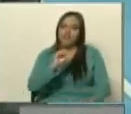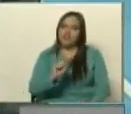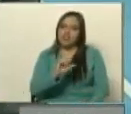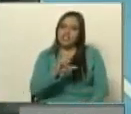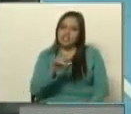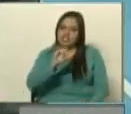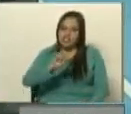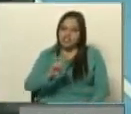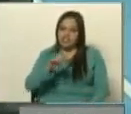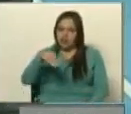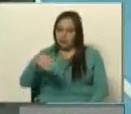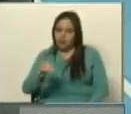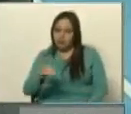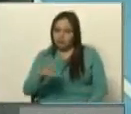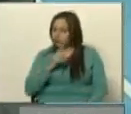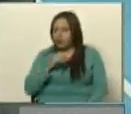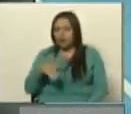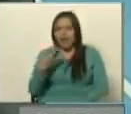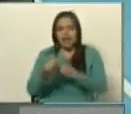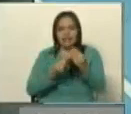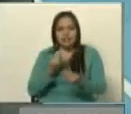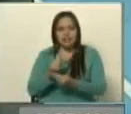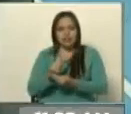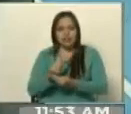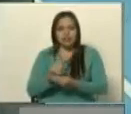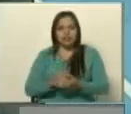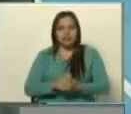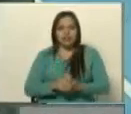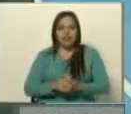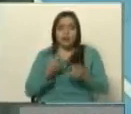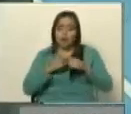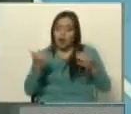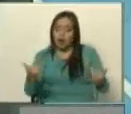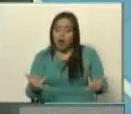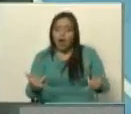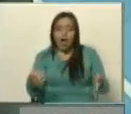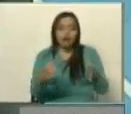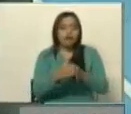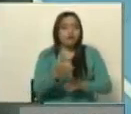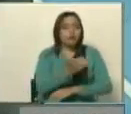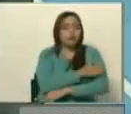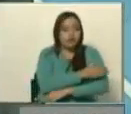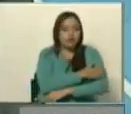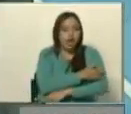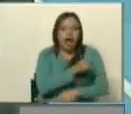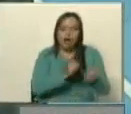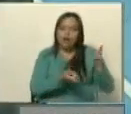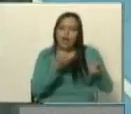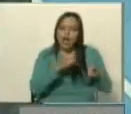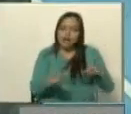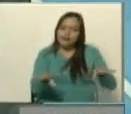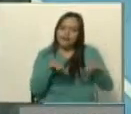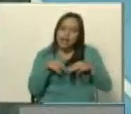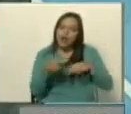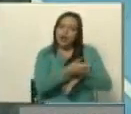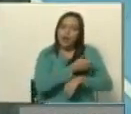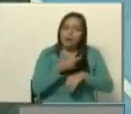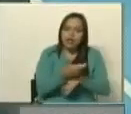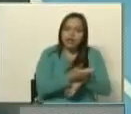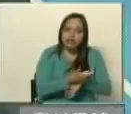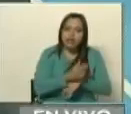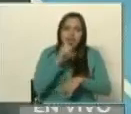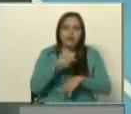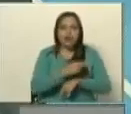acá hoy lo harían si no estuvieran convencidos de la legitimidad de nuestro gobierno, de la certeza y del